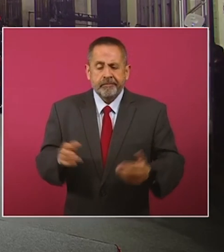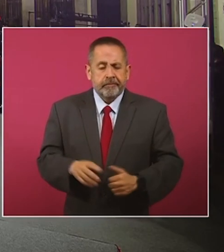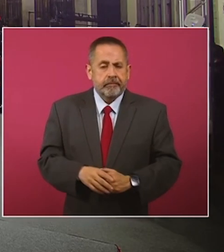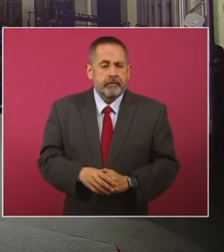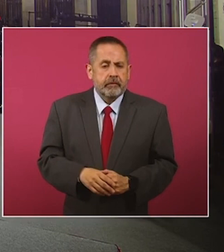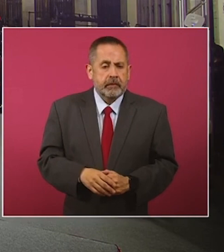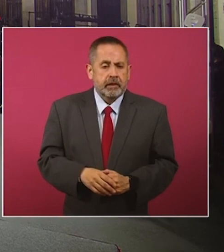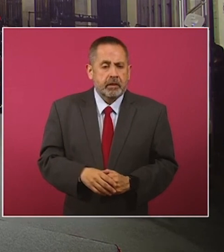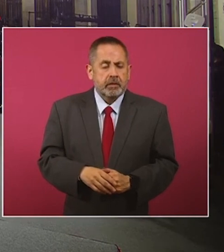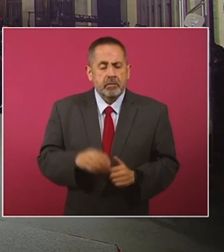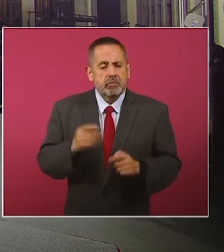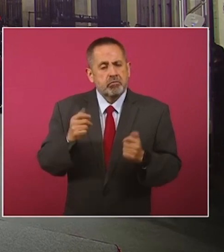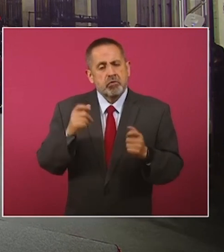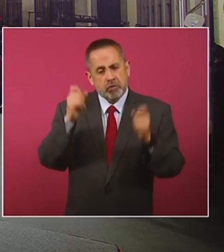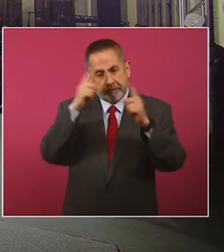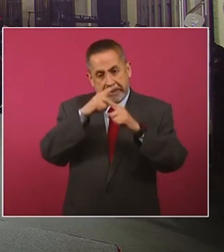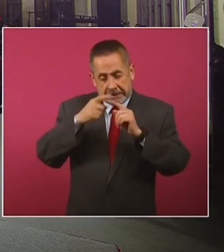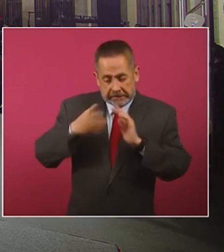también compleja